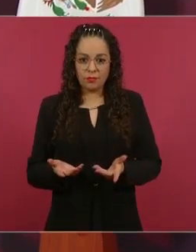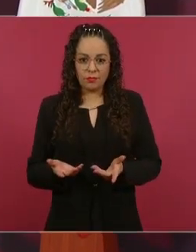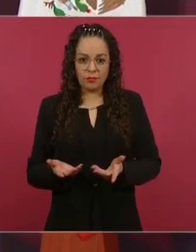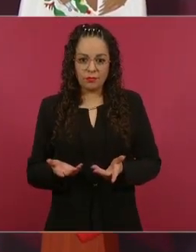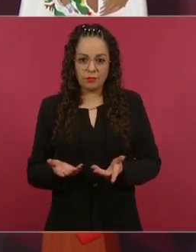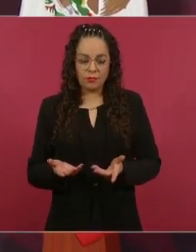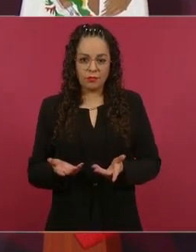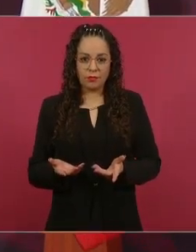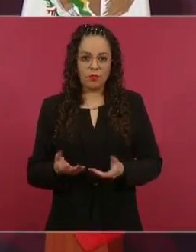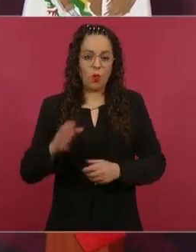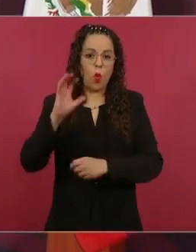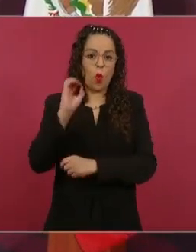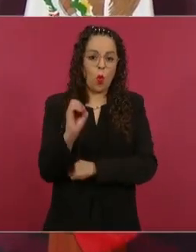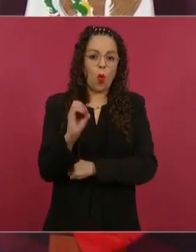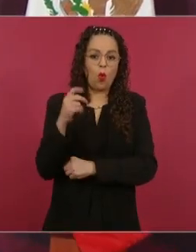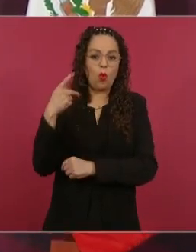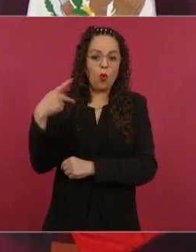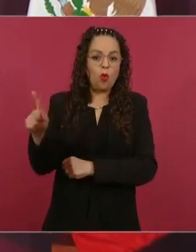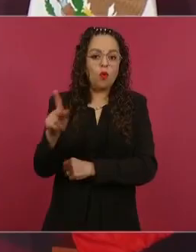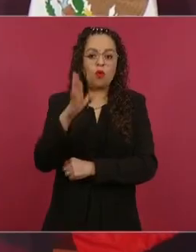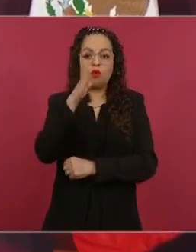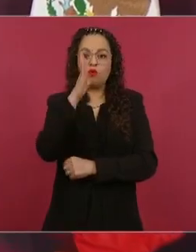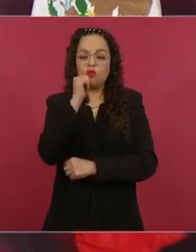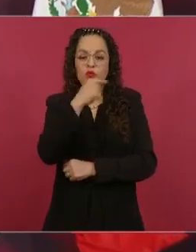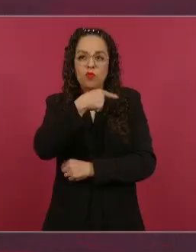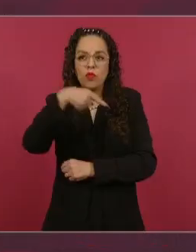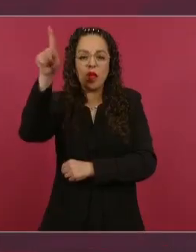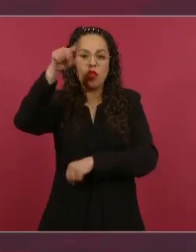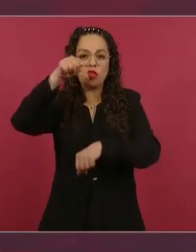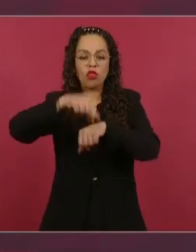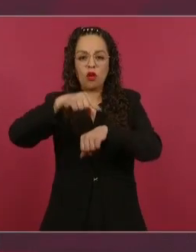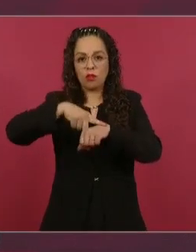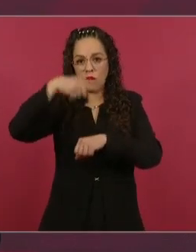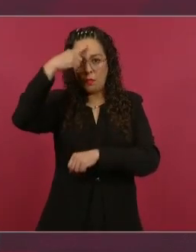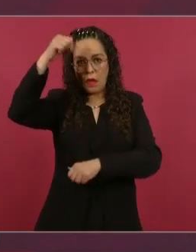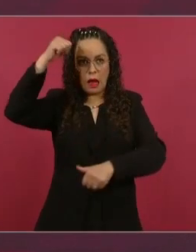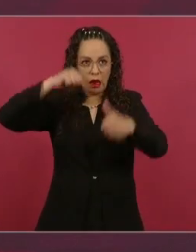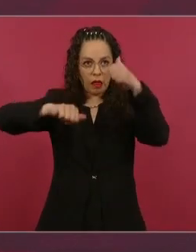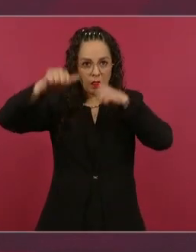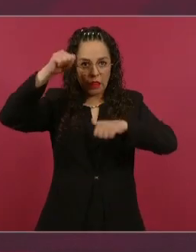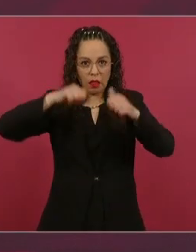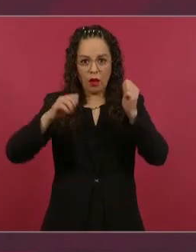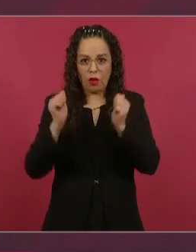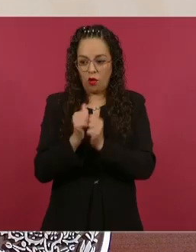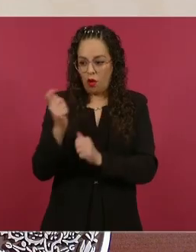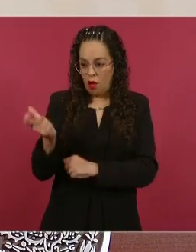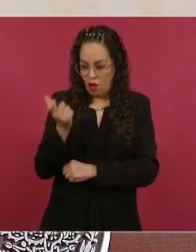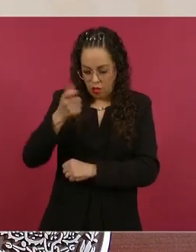canonjías, ¿no? Ya no se van a poder hacer cirugía plástica a costillas del erario.